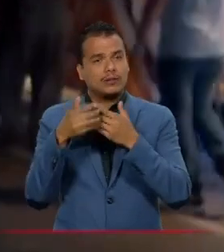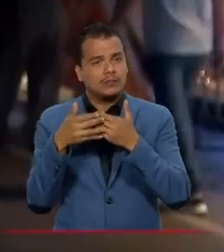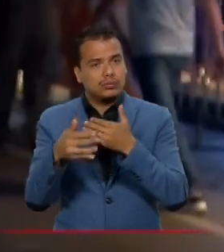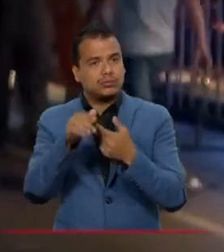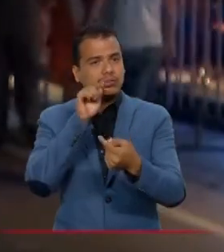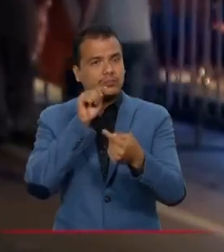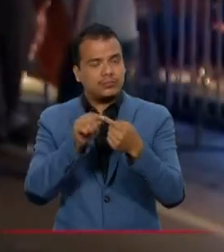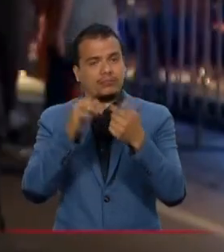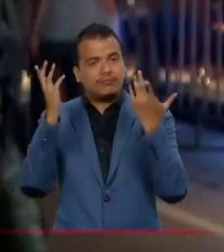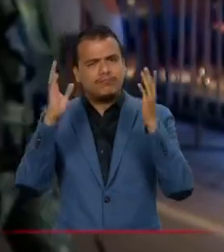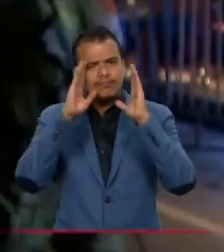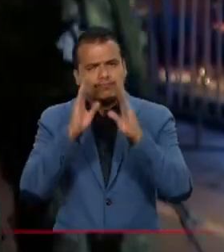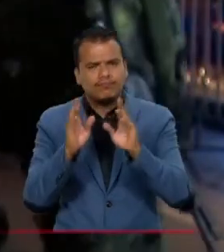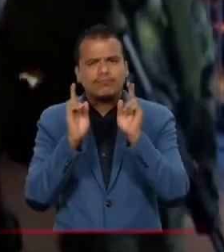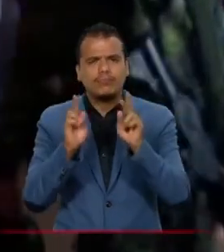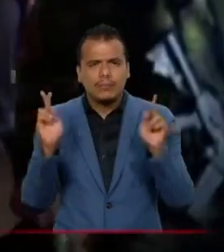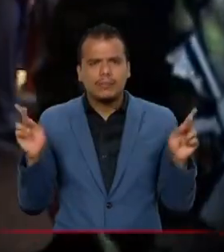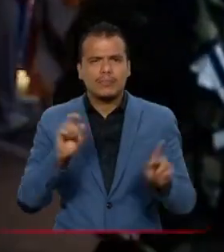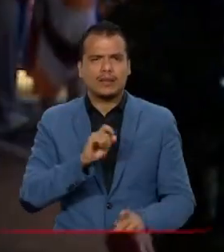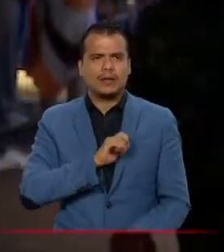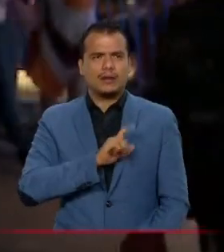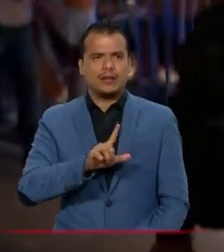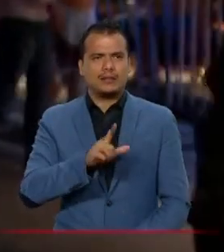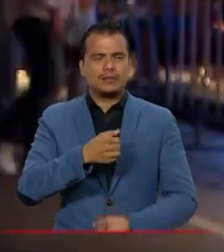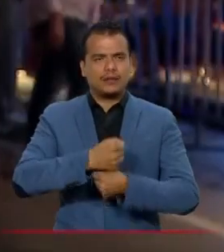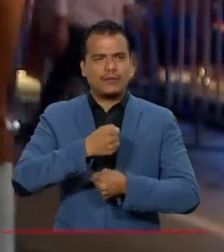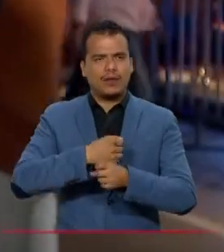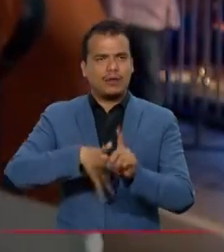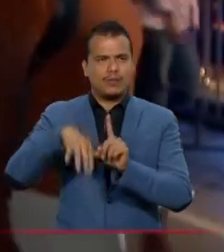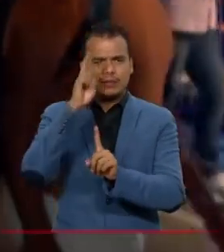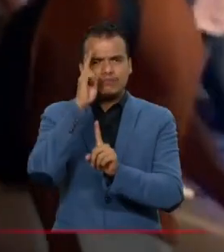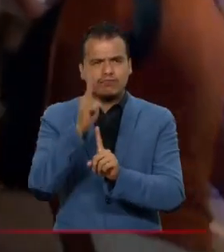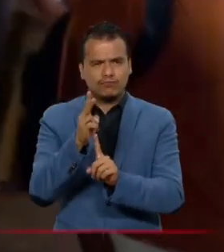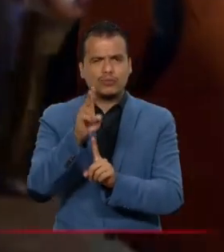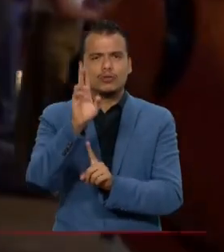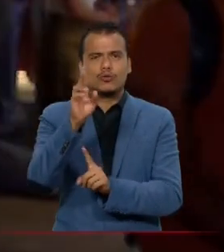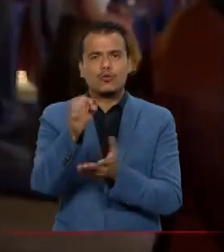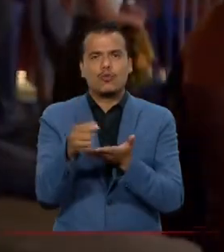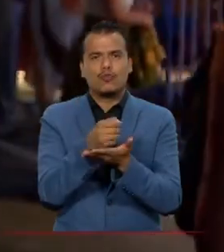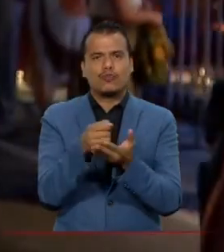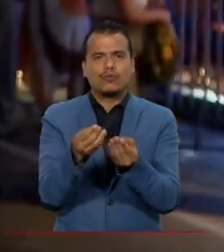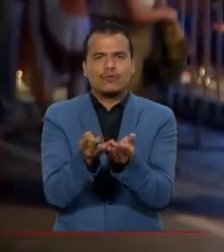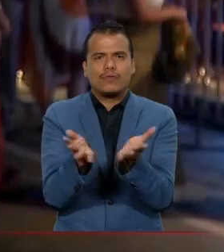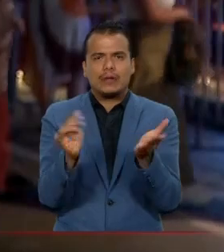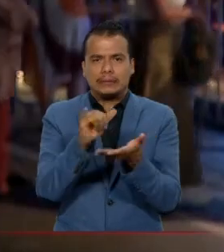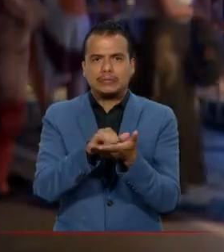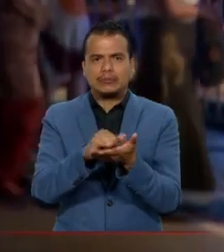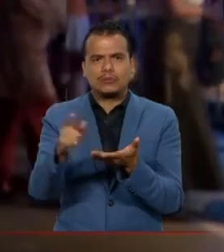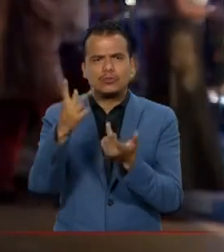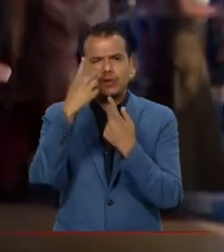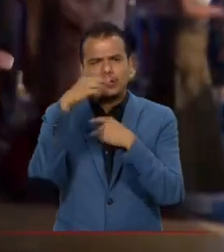que son considerados defensores del medio ambiente y la biodiversidad. Me despido desde la Plaza de